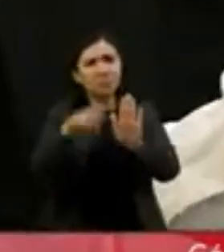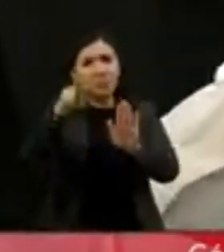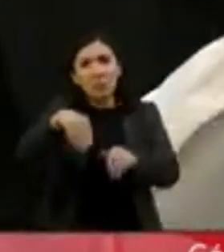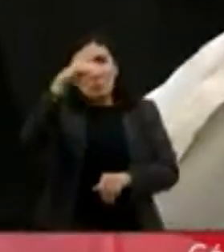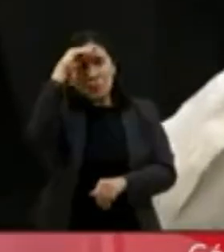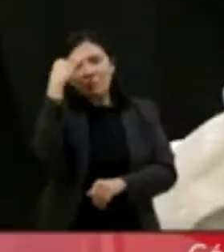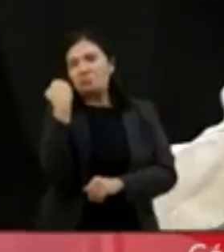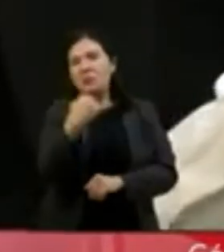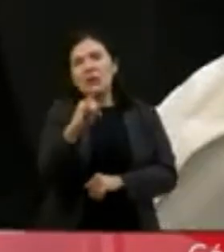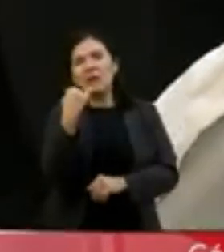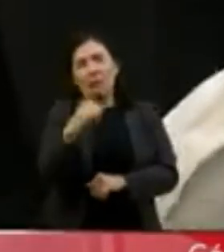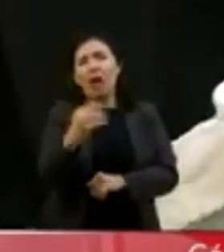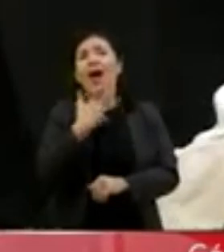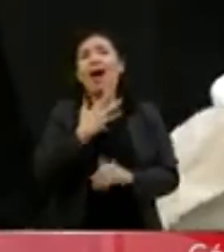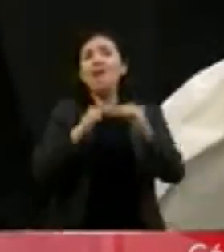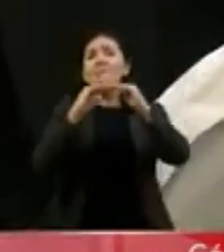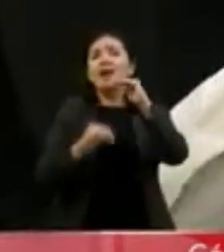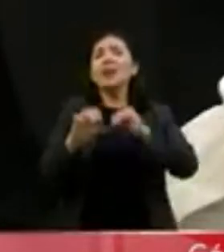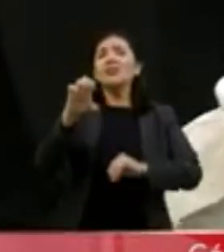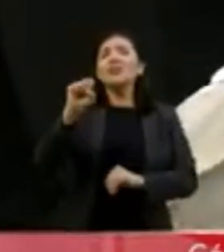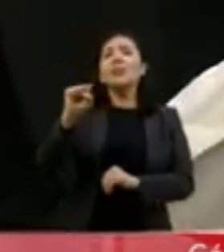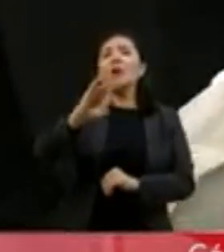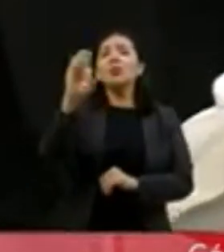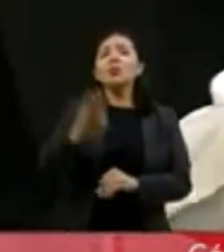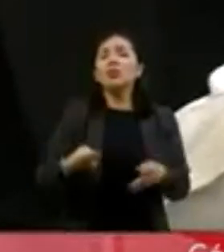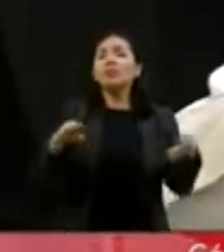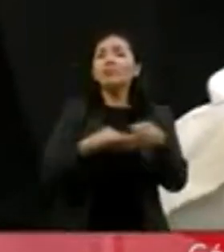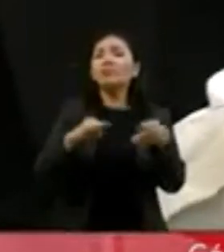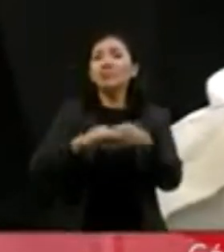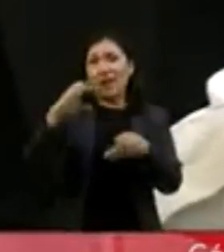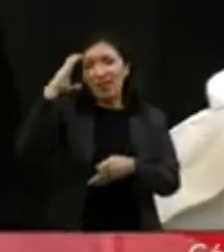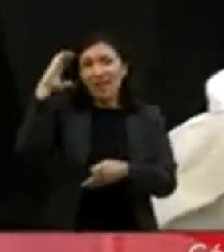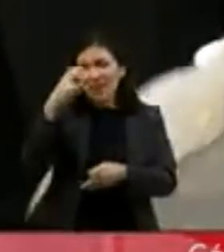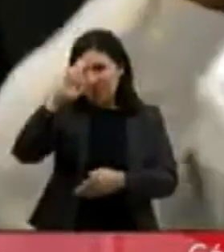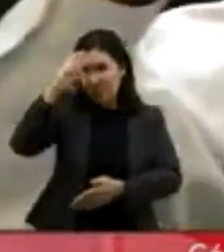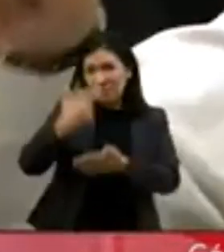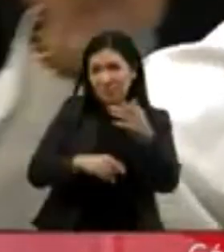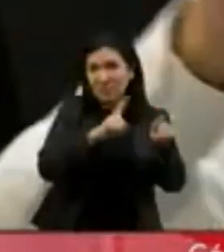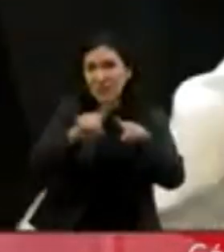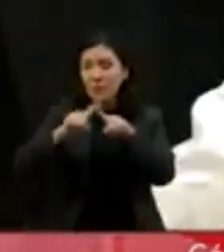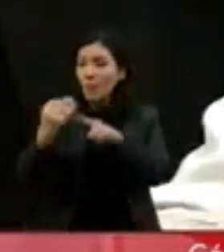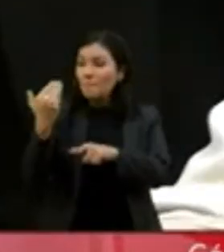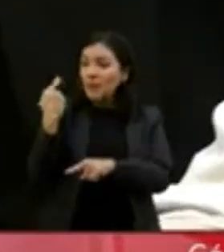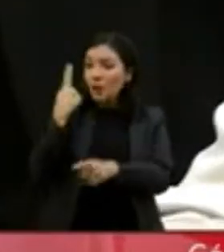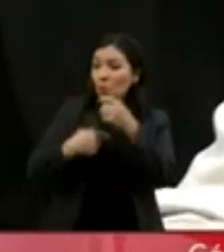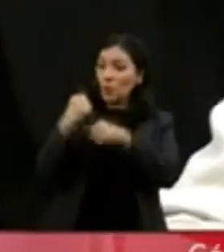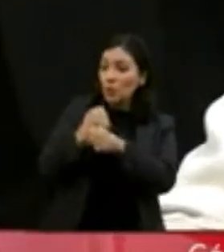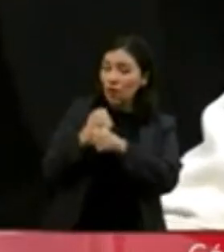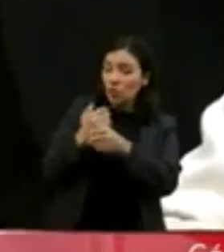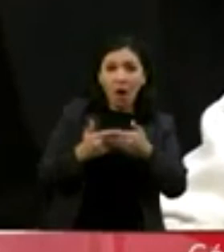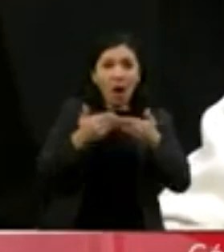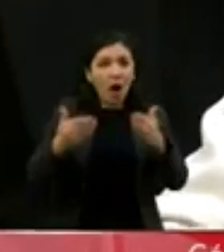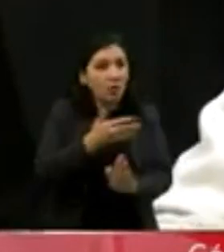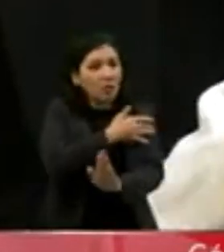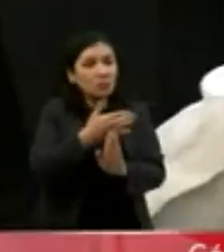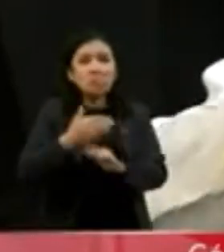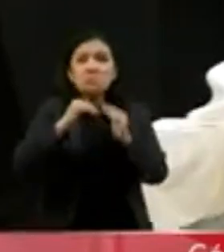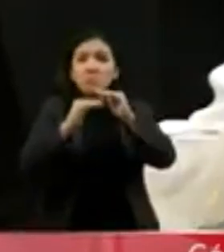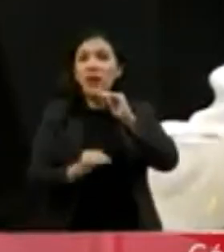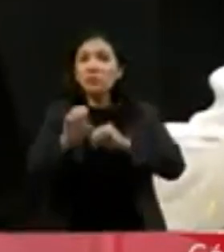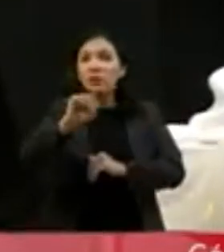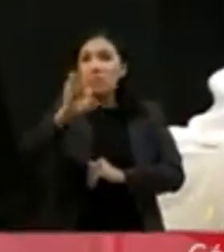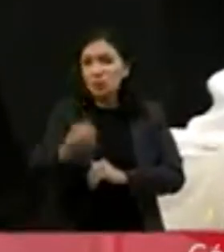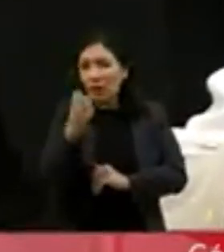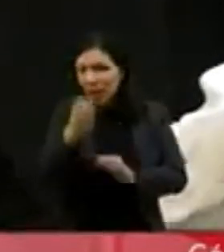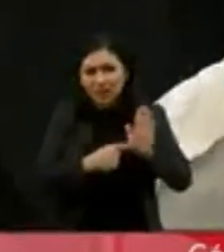pero bajó 60 por la incidencia delictiva del año pasado a la fecha Ahí están